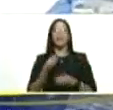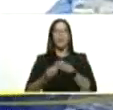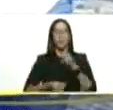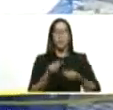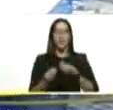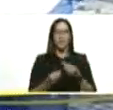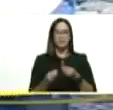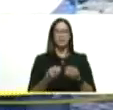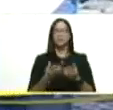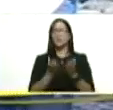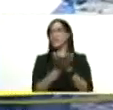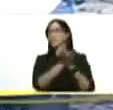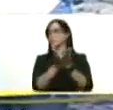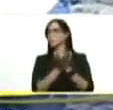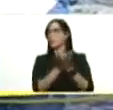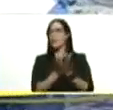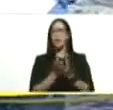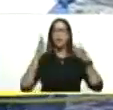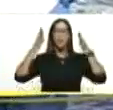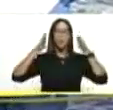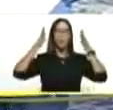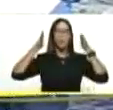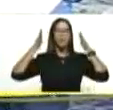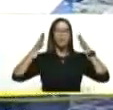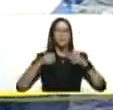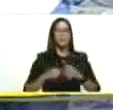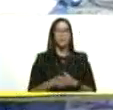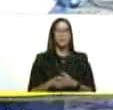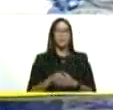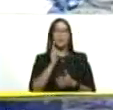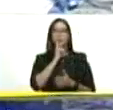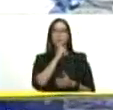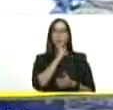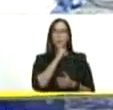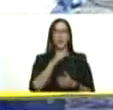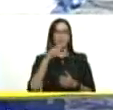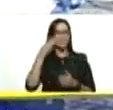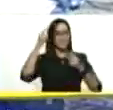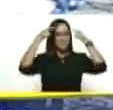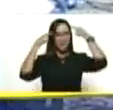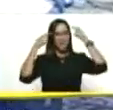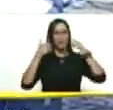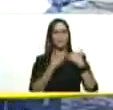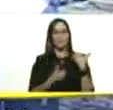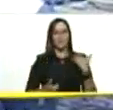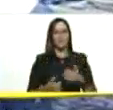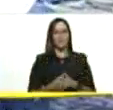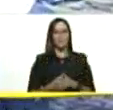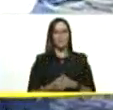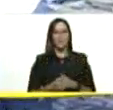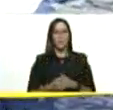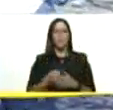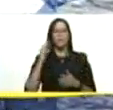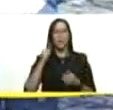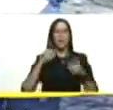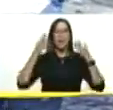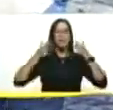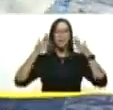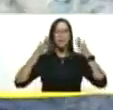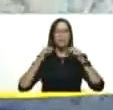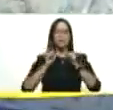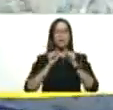la escuela de formación que lleva por nombre El Gigante Chávez, presidente, para la formación permanente